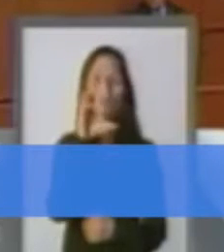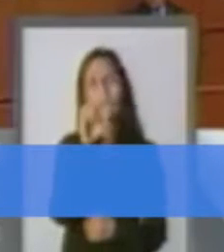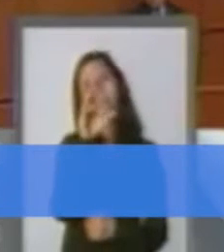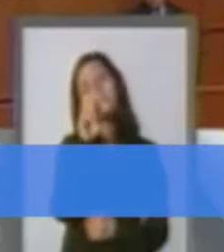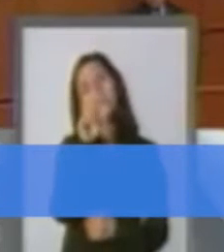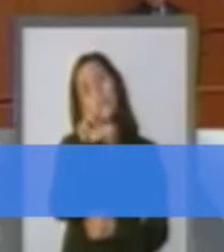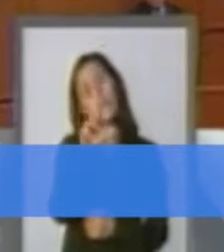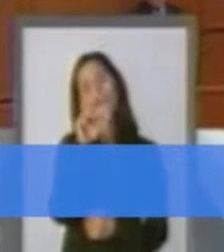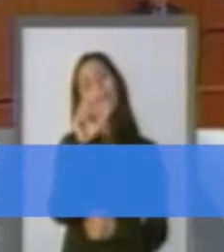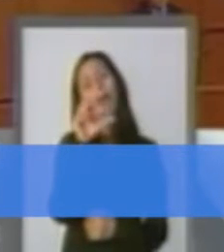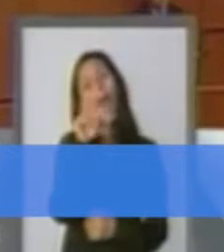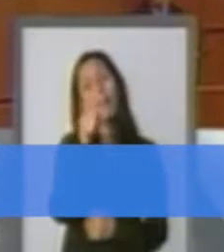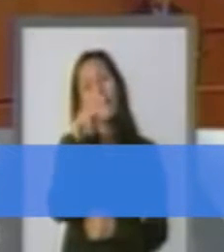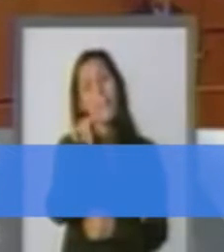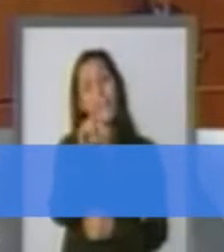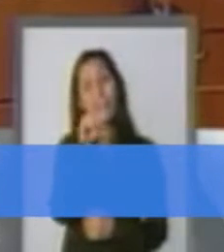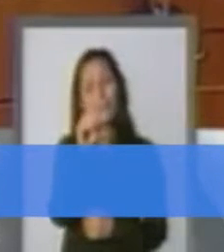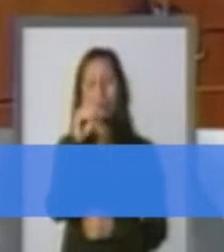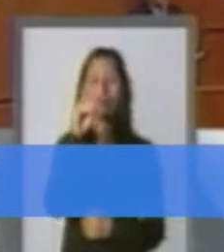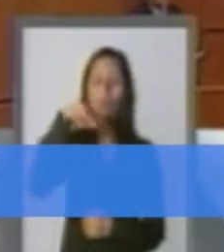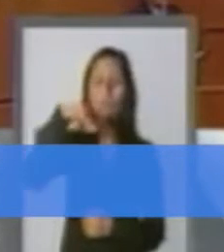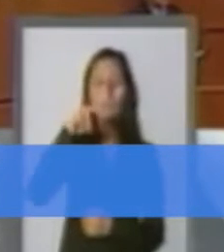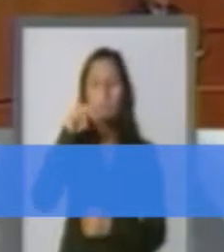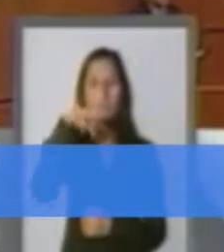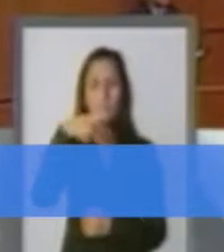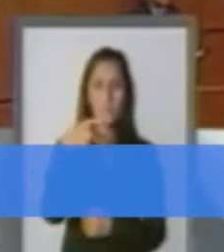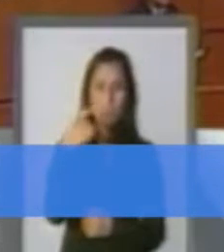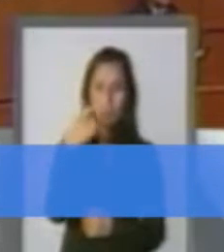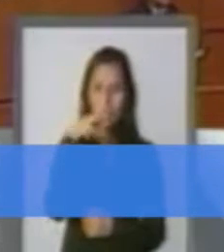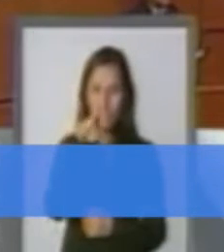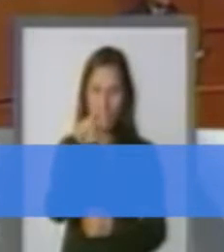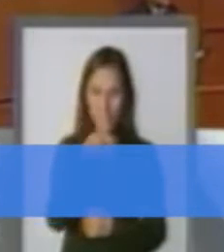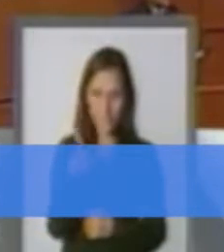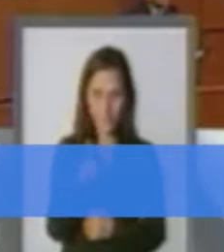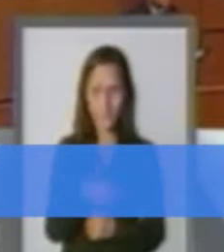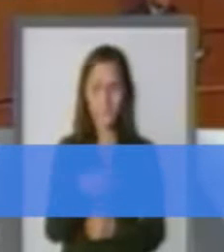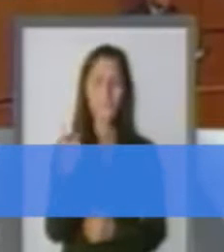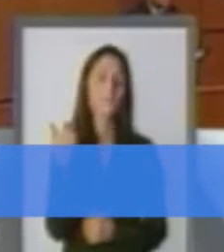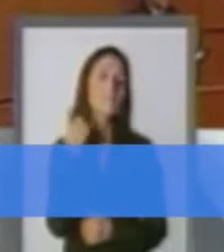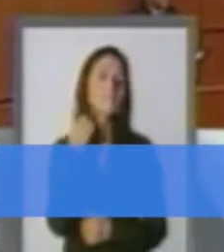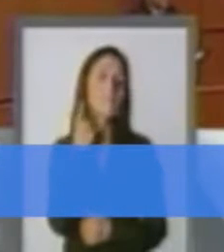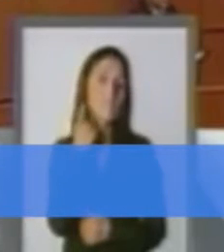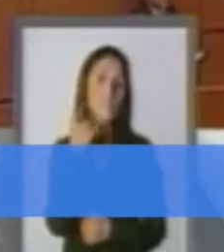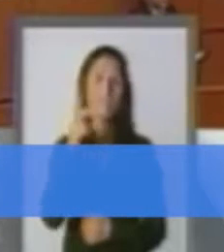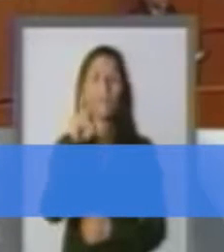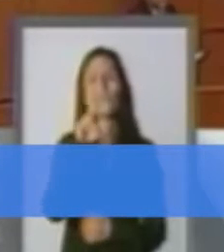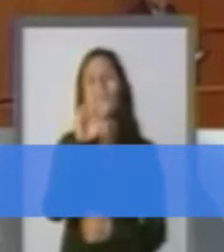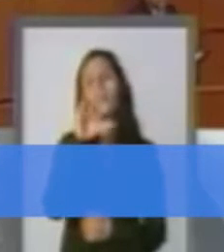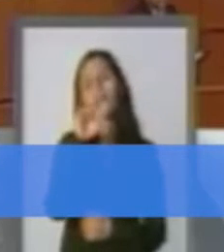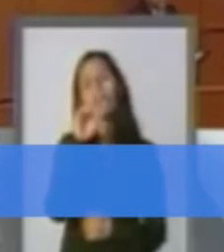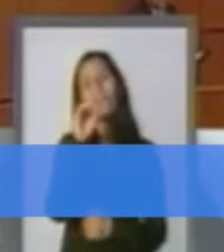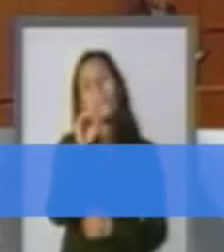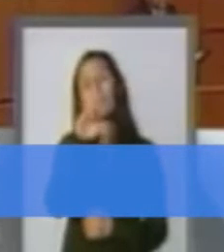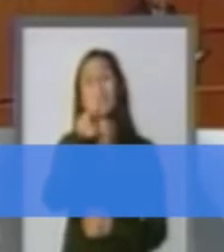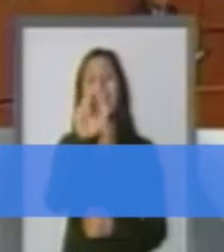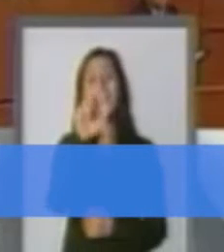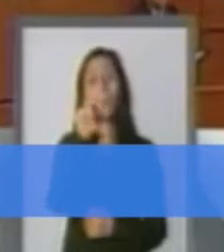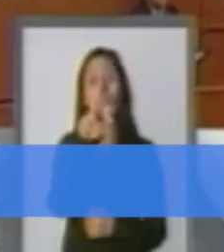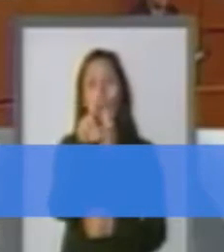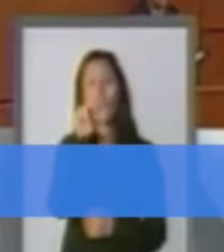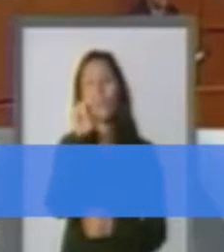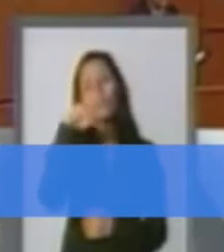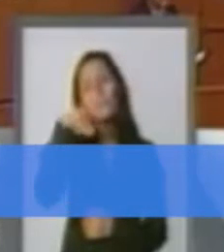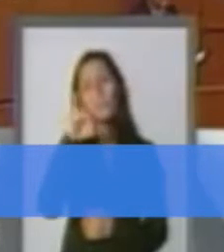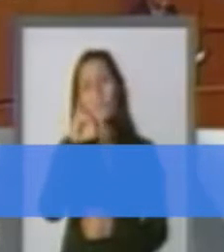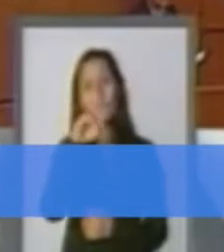cerca de 35 millones de personas al darle lectura, porque estarían involucradas toda la gente que recibe percepciones de